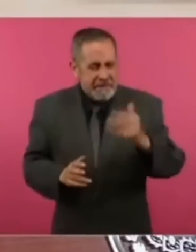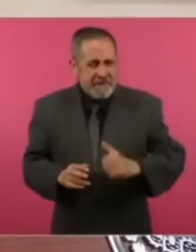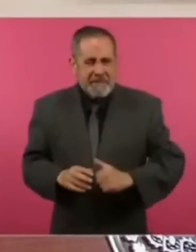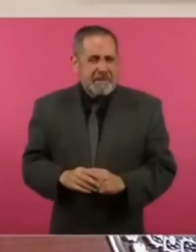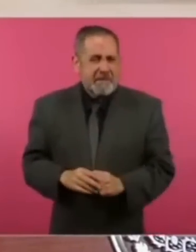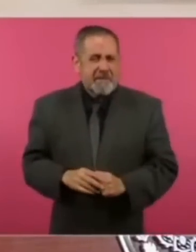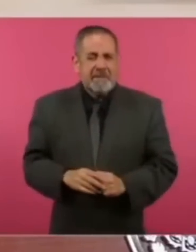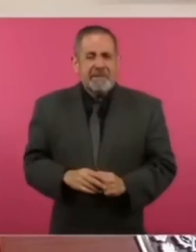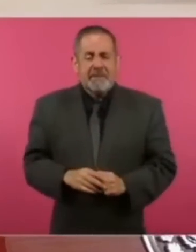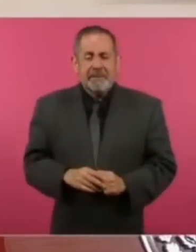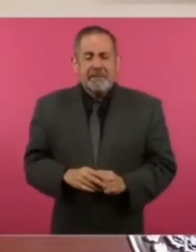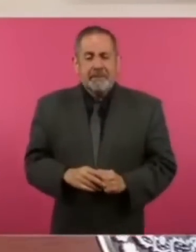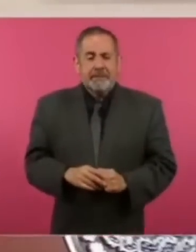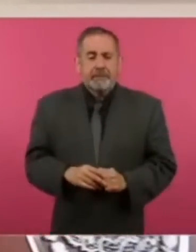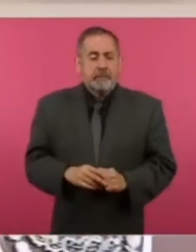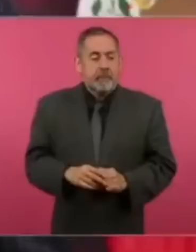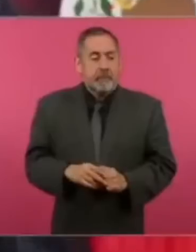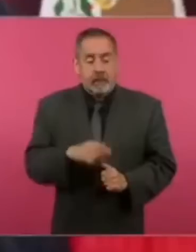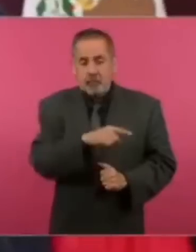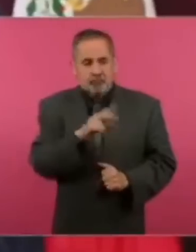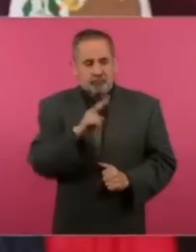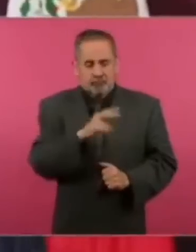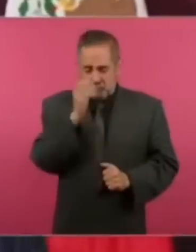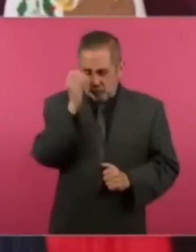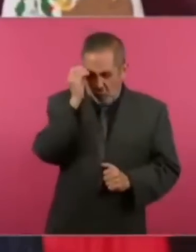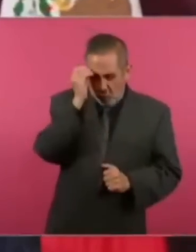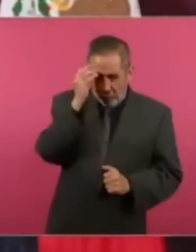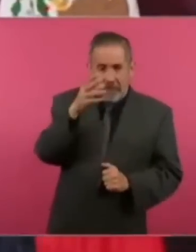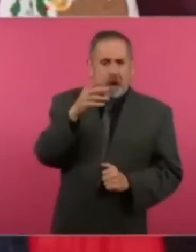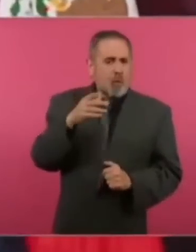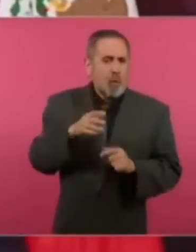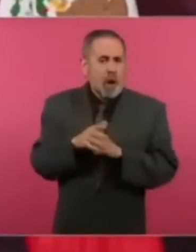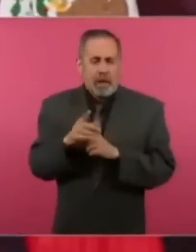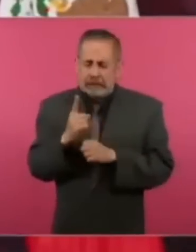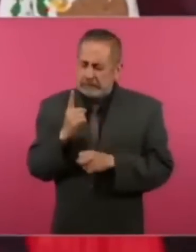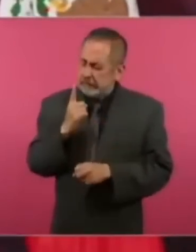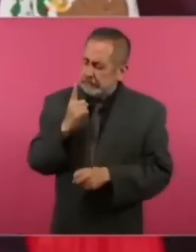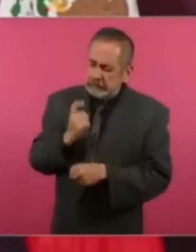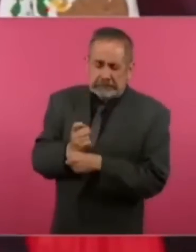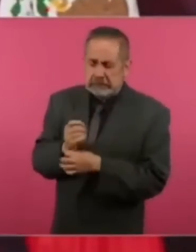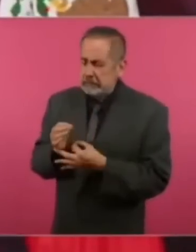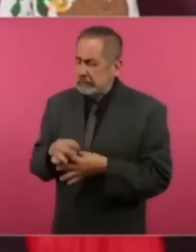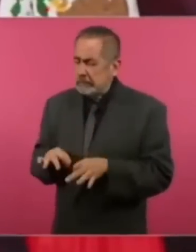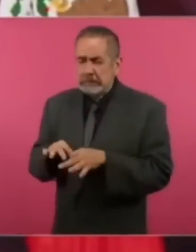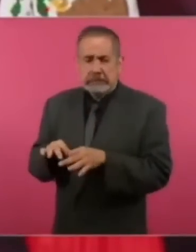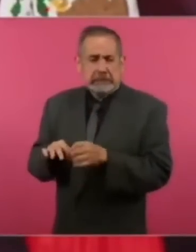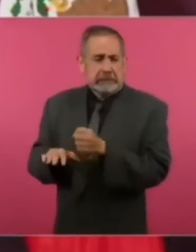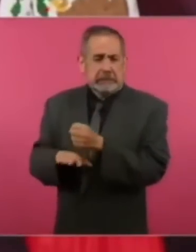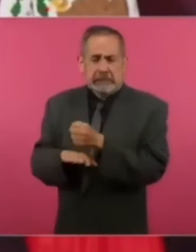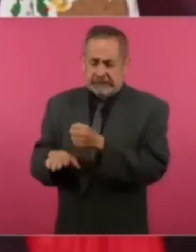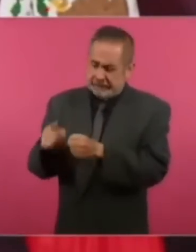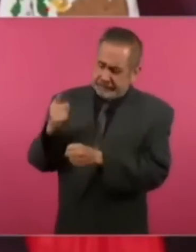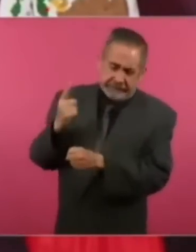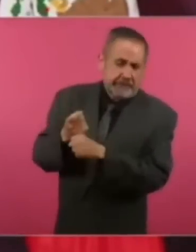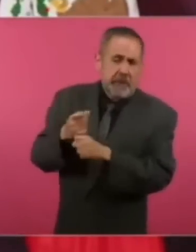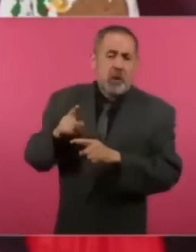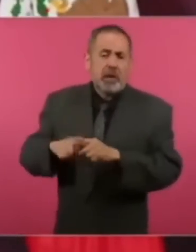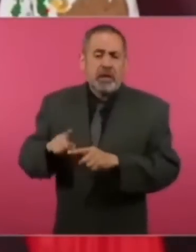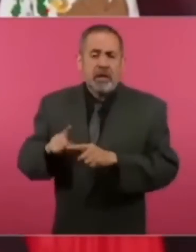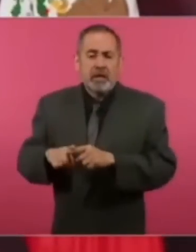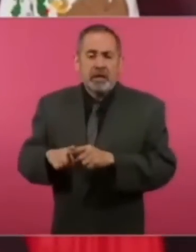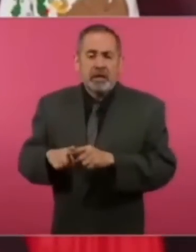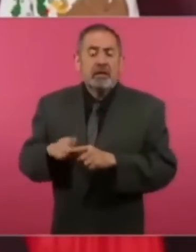Y se olvidó de lo fundamental, que es